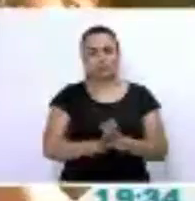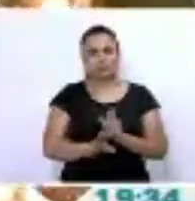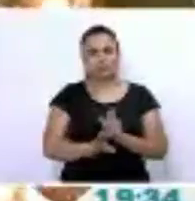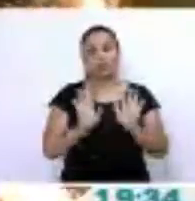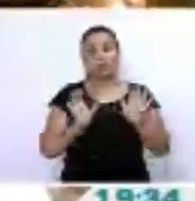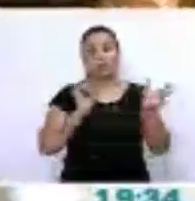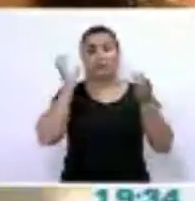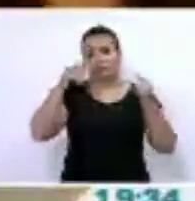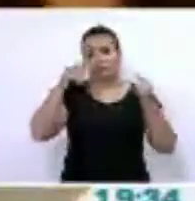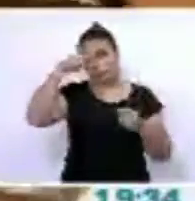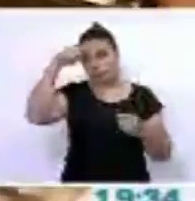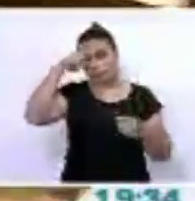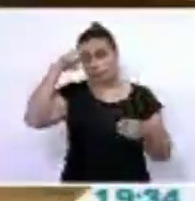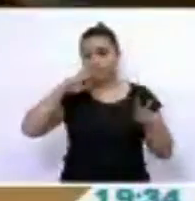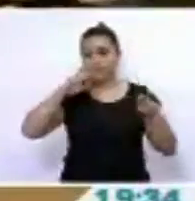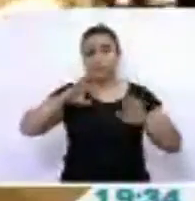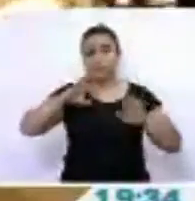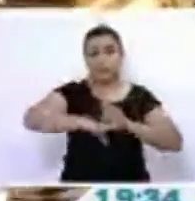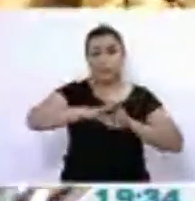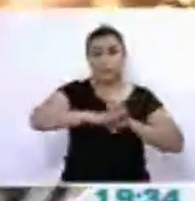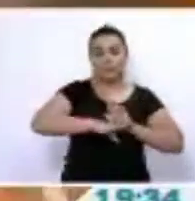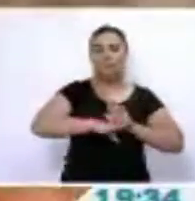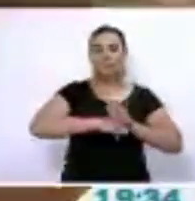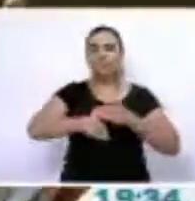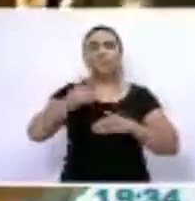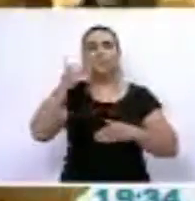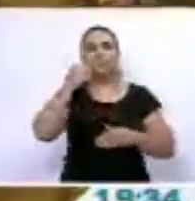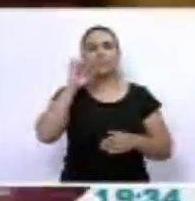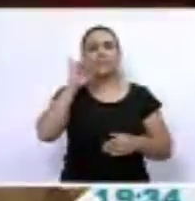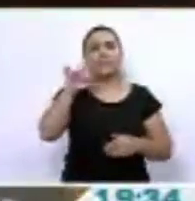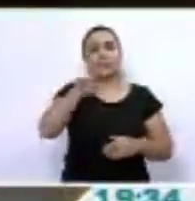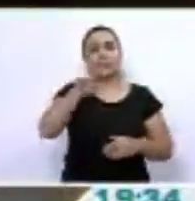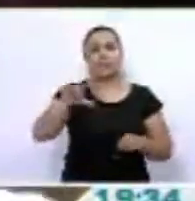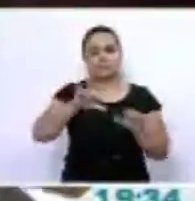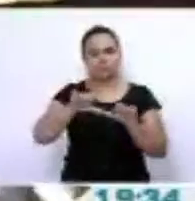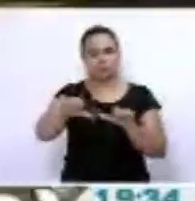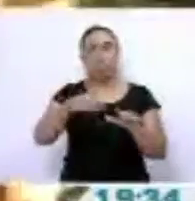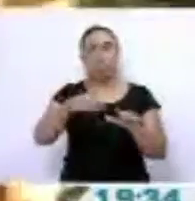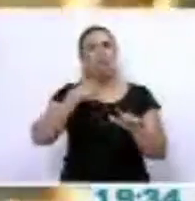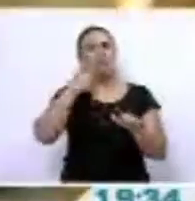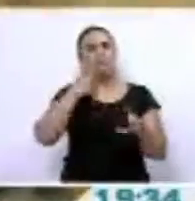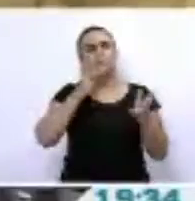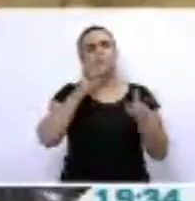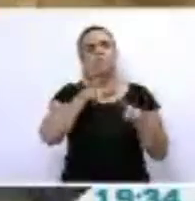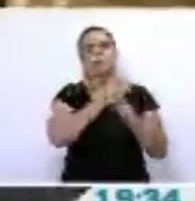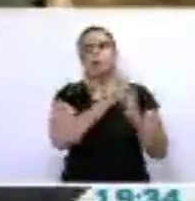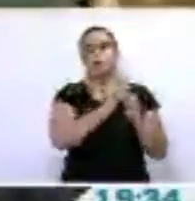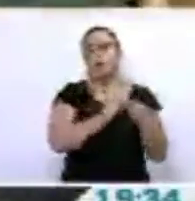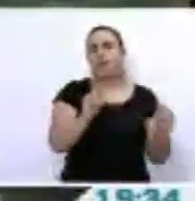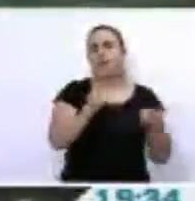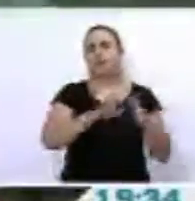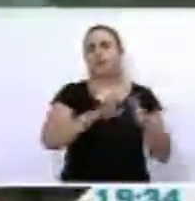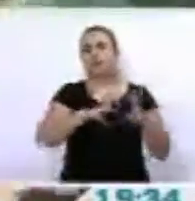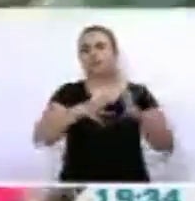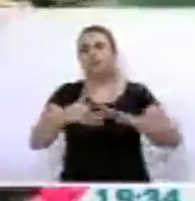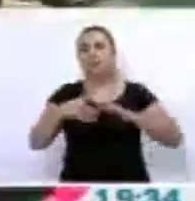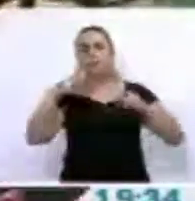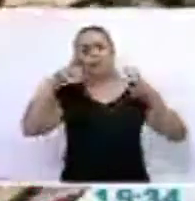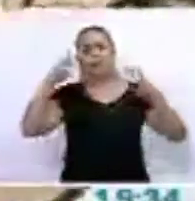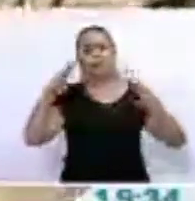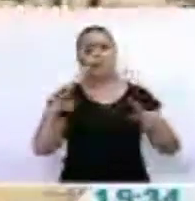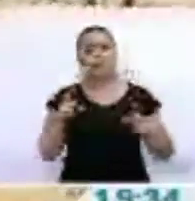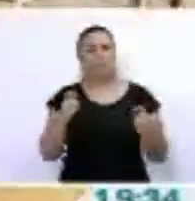actividades culturales, lo que viene siendo la programación, estará a partir del 15 de julio. Vamos a dejar que pase un poquito esta situación para que las cosas se relajen. Y